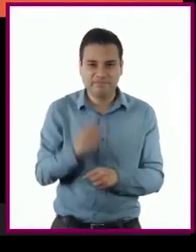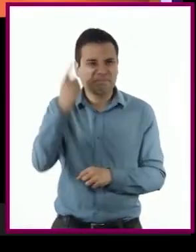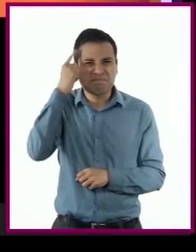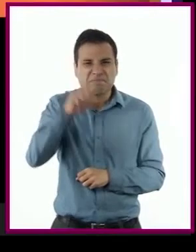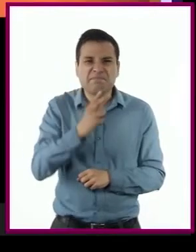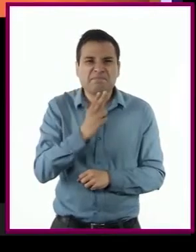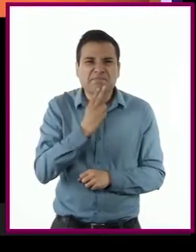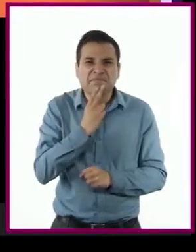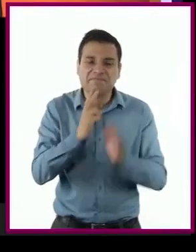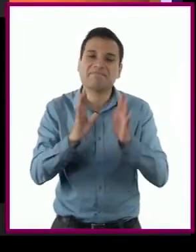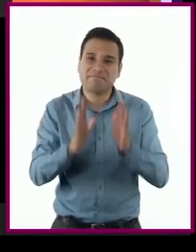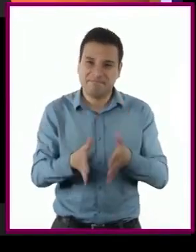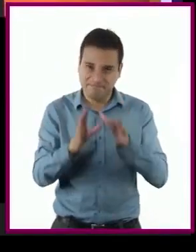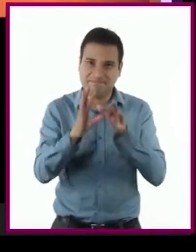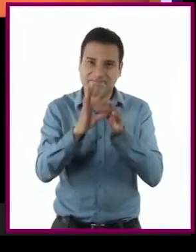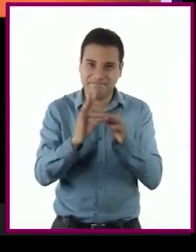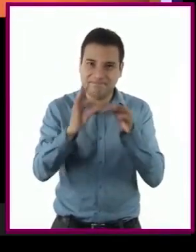actuales.